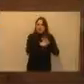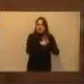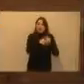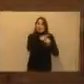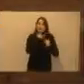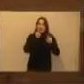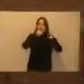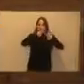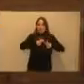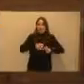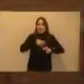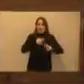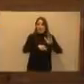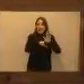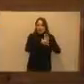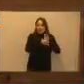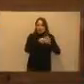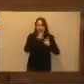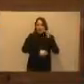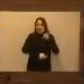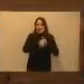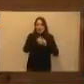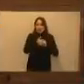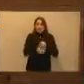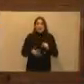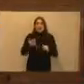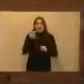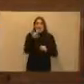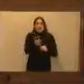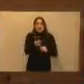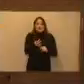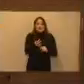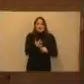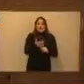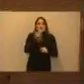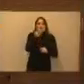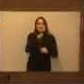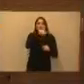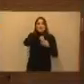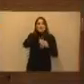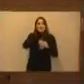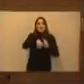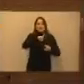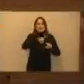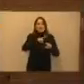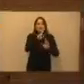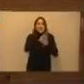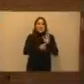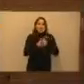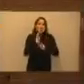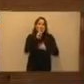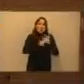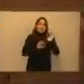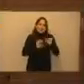una legislación mucho más dura. Y además incluía infracciones, como le digo, un régimen sancionador específico